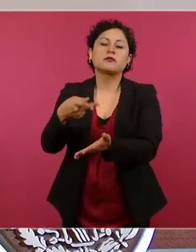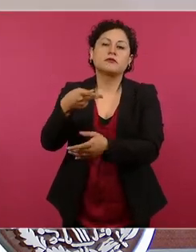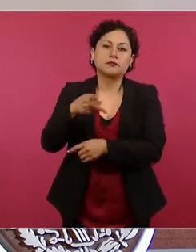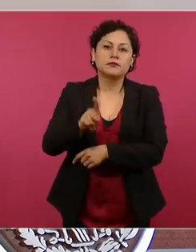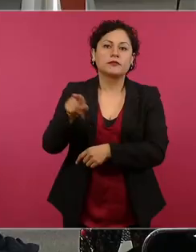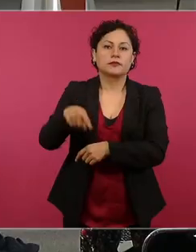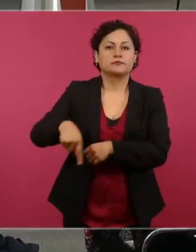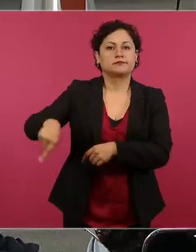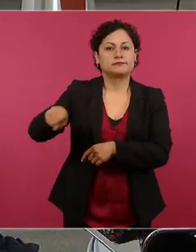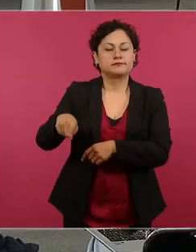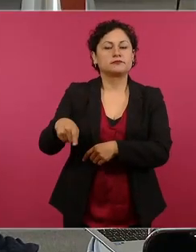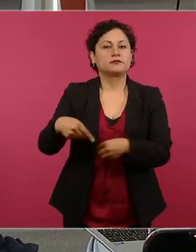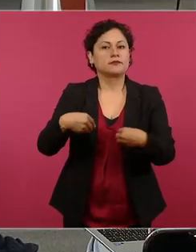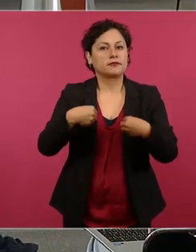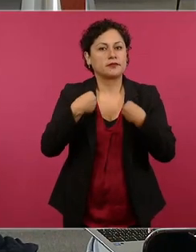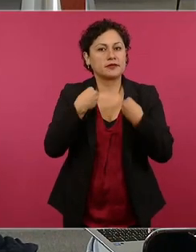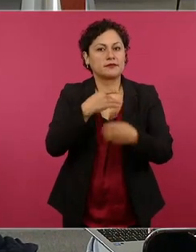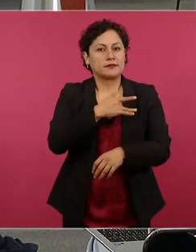y físico,